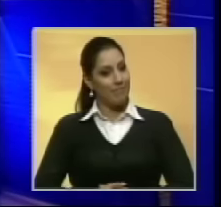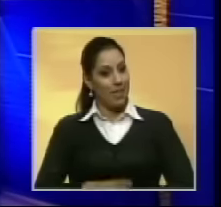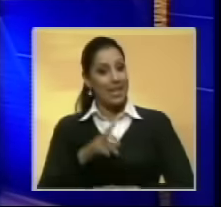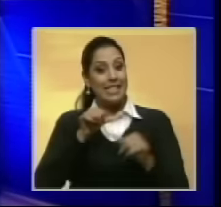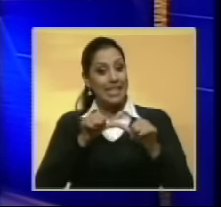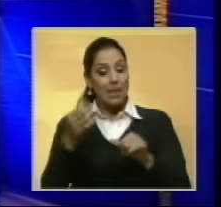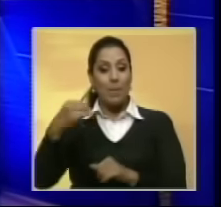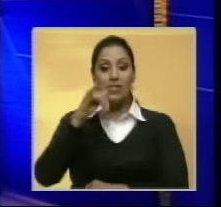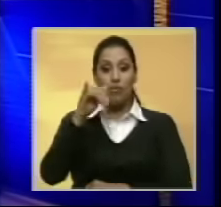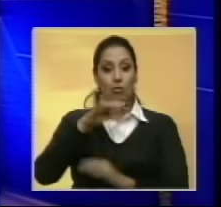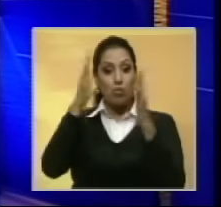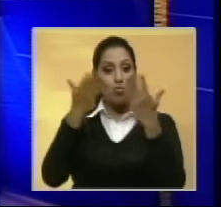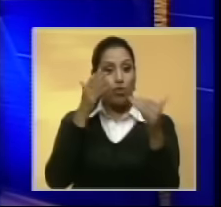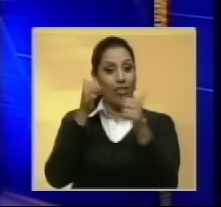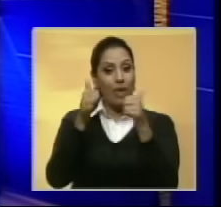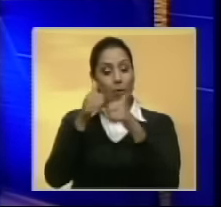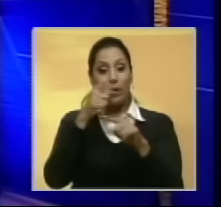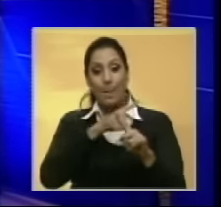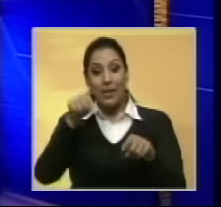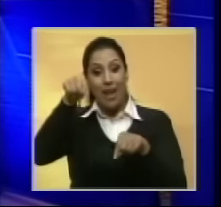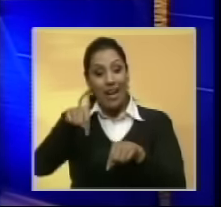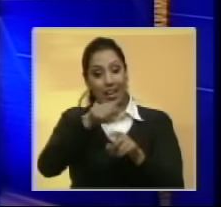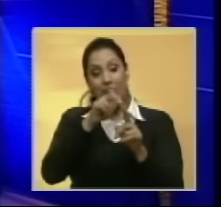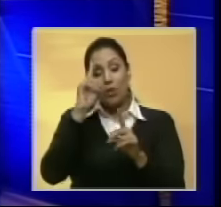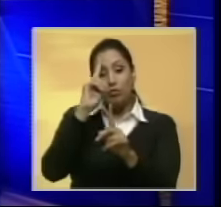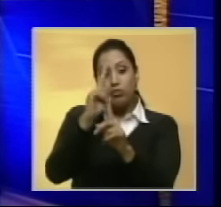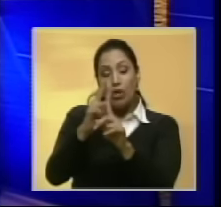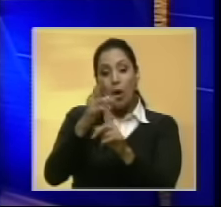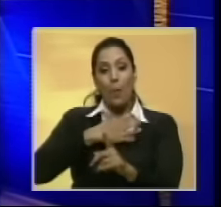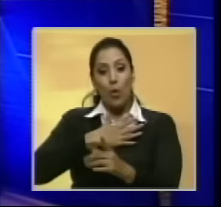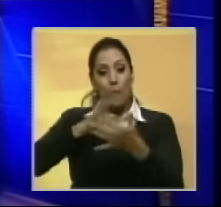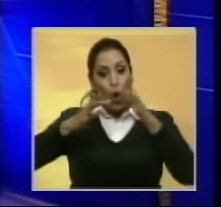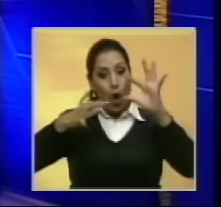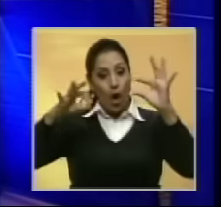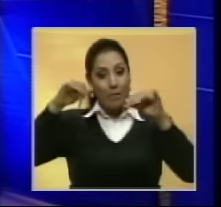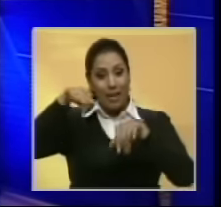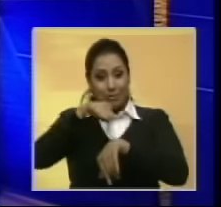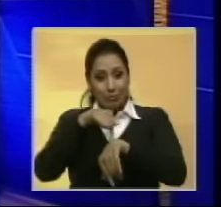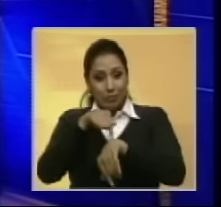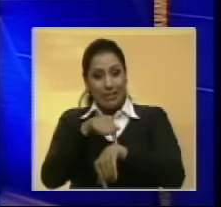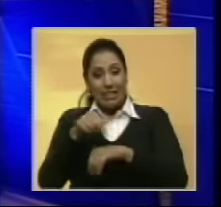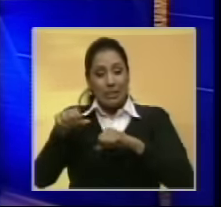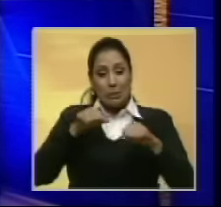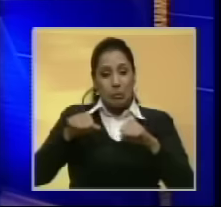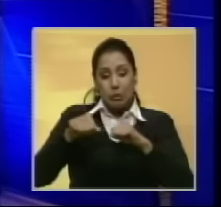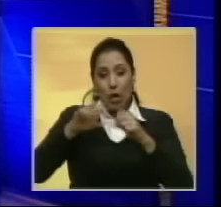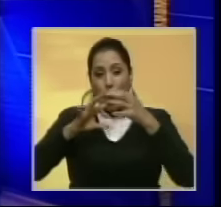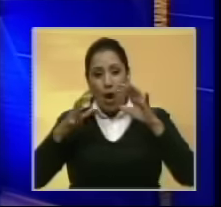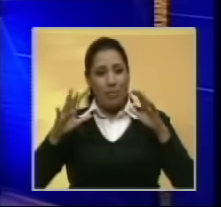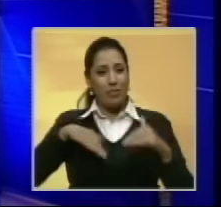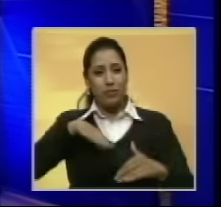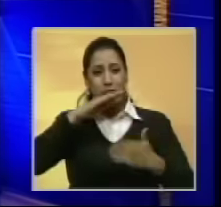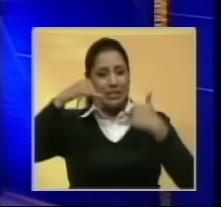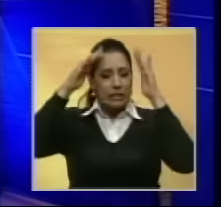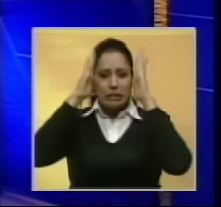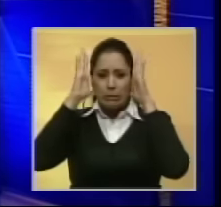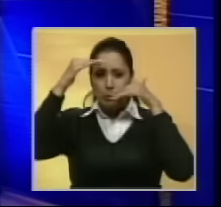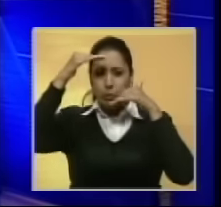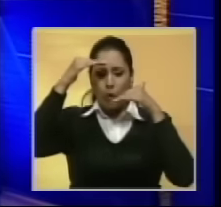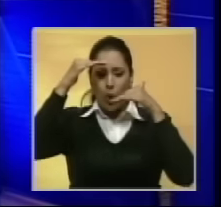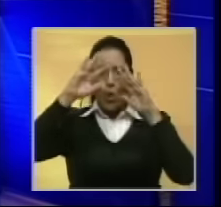Seguimos con más noticias del mundo del deporte, pero ahora en nuestra ruta olímpica, porque por estas horas el movimiento olímpico acapara las miradas